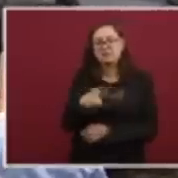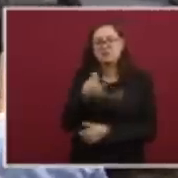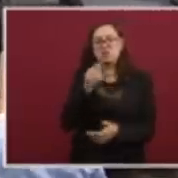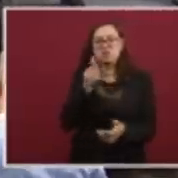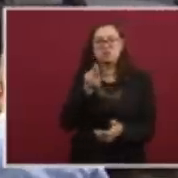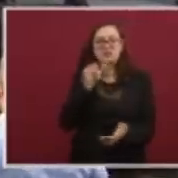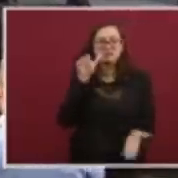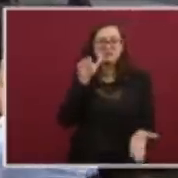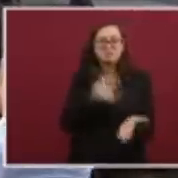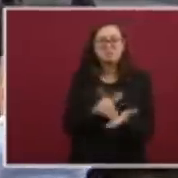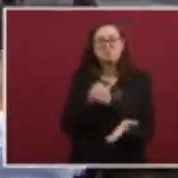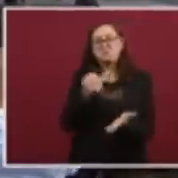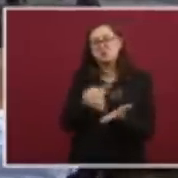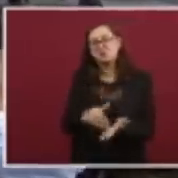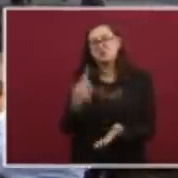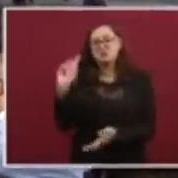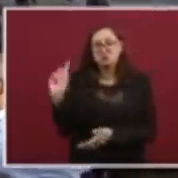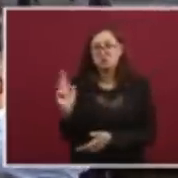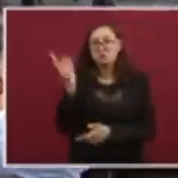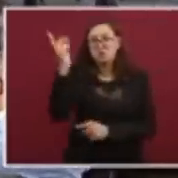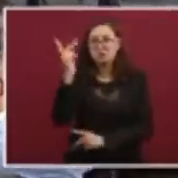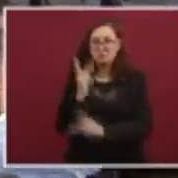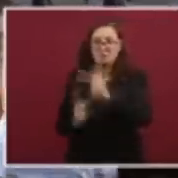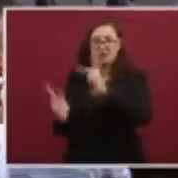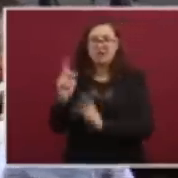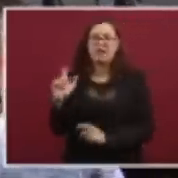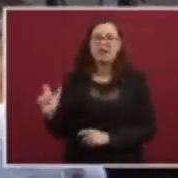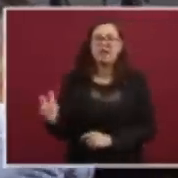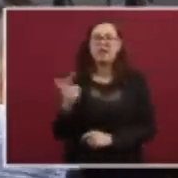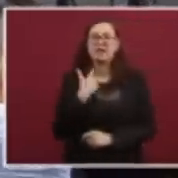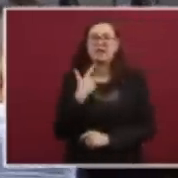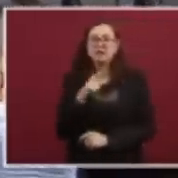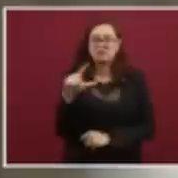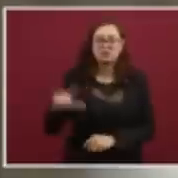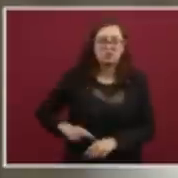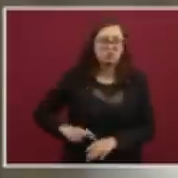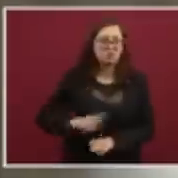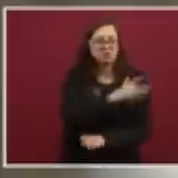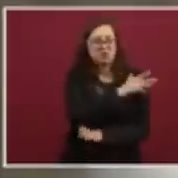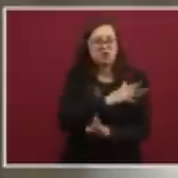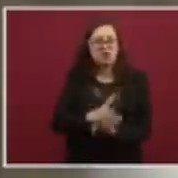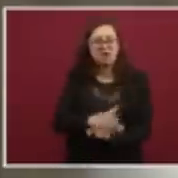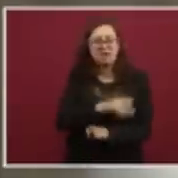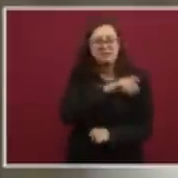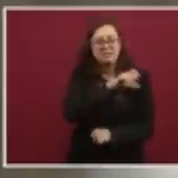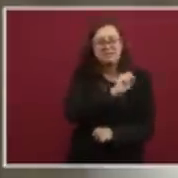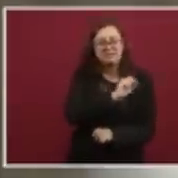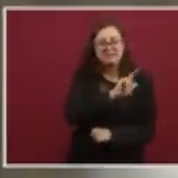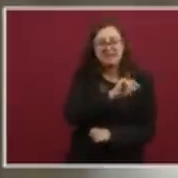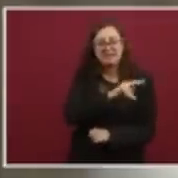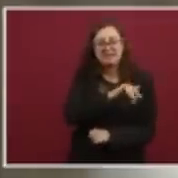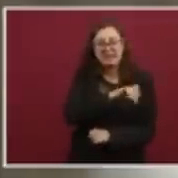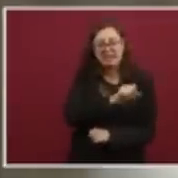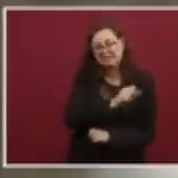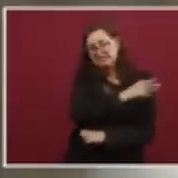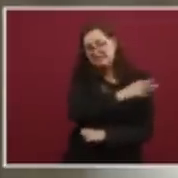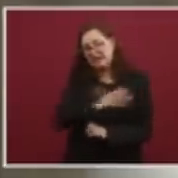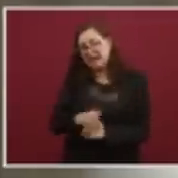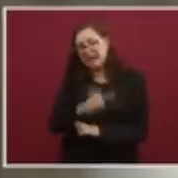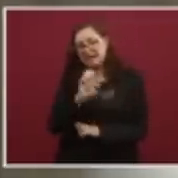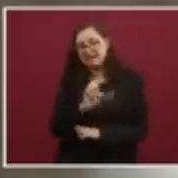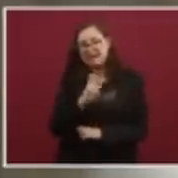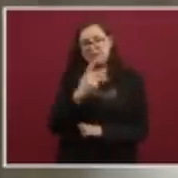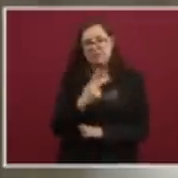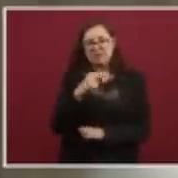dólares, más o menos, conseguidos por los gobiernos desde Salinas hasta Enrique Peña Nieto. Con ello, México